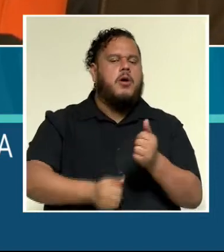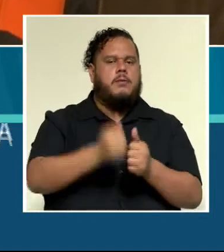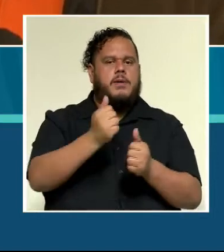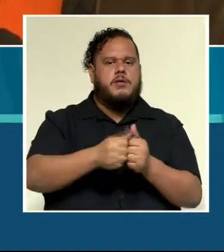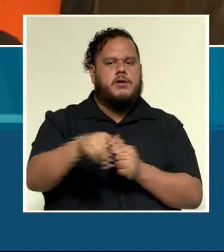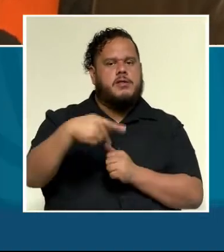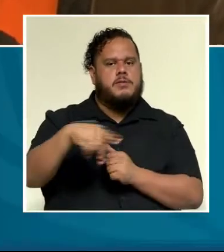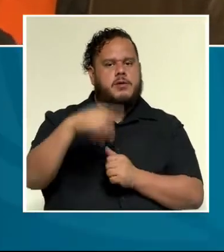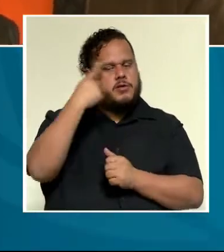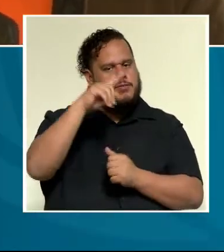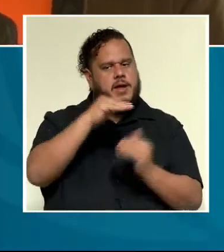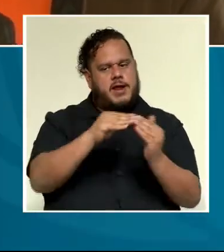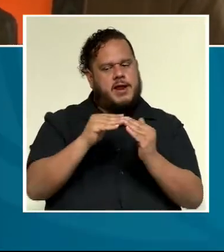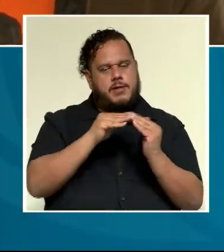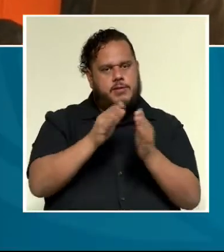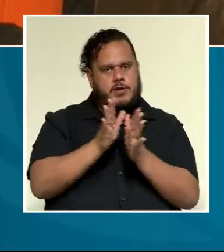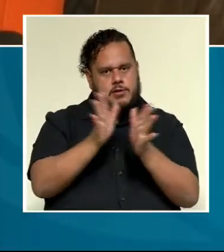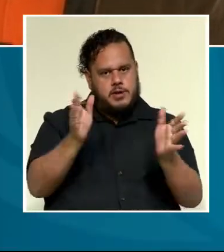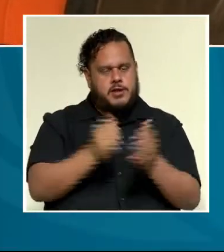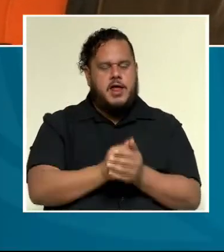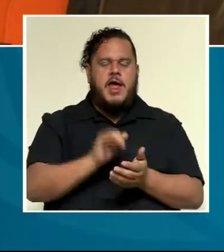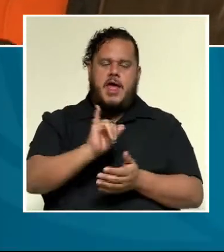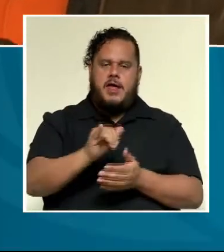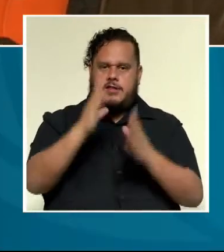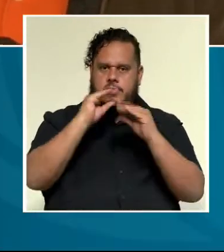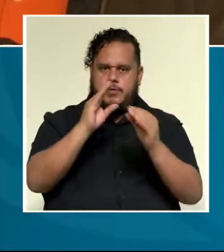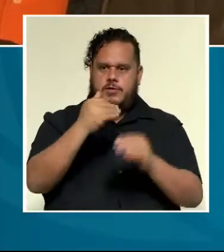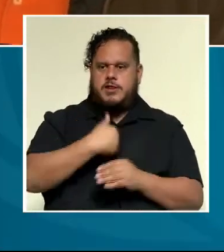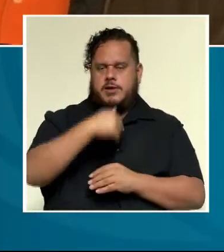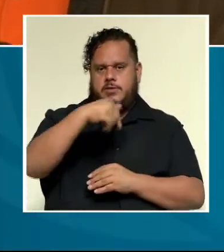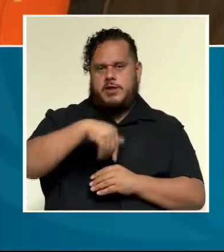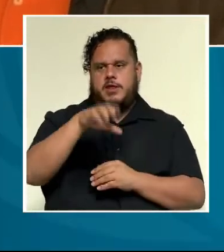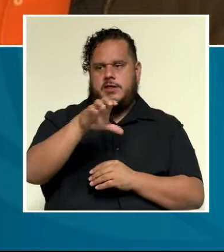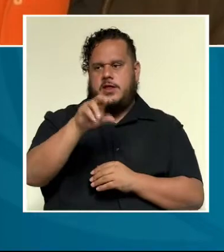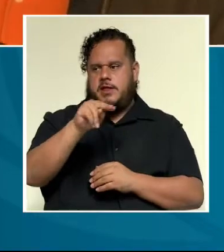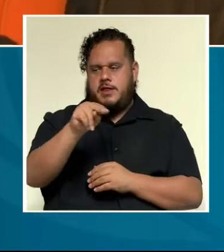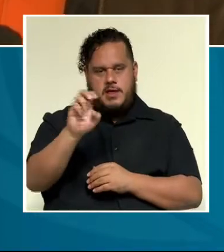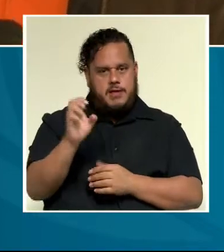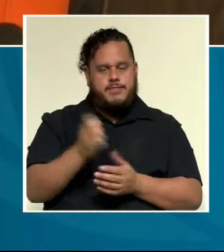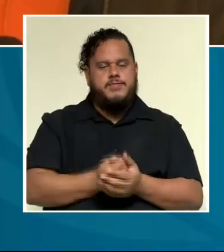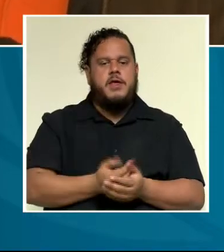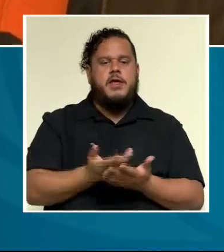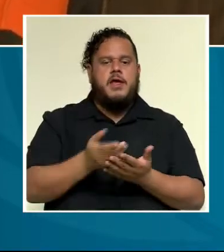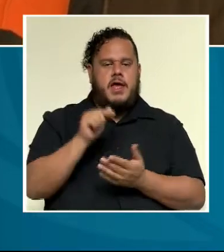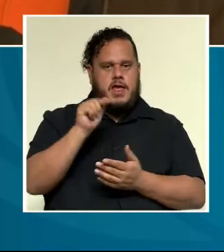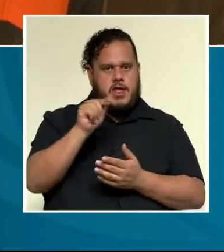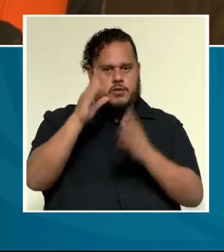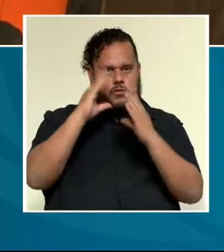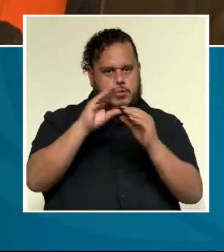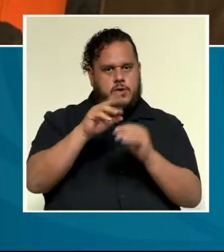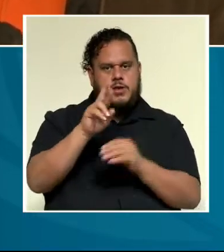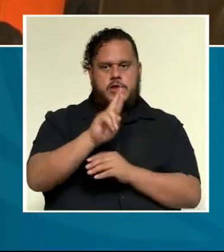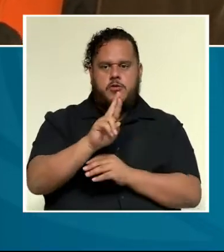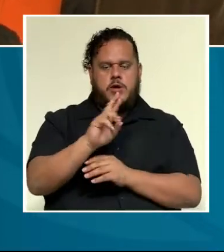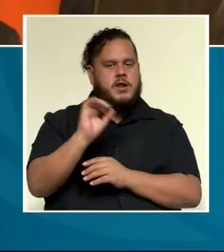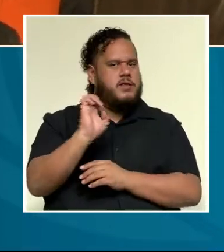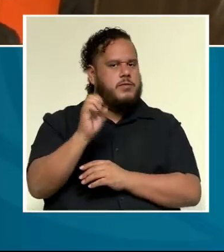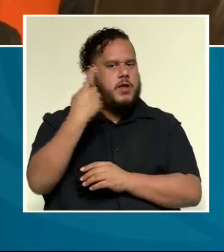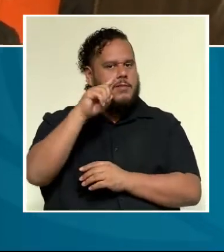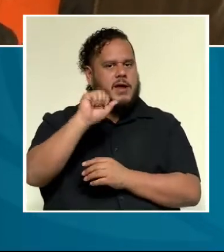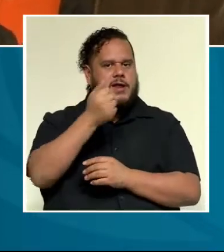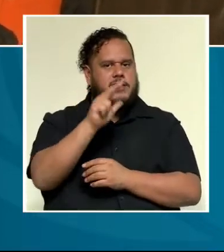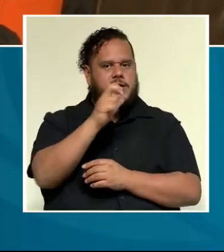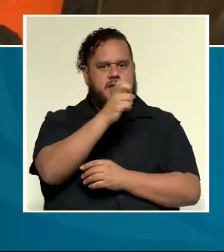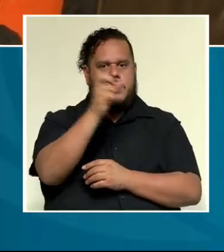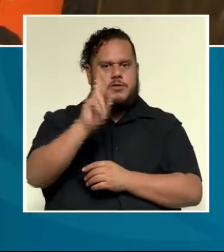para la población en general. Por lo pronto, esa es la información que tenemos desde la Comisión Nacional de Emergencias. Esto fue un informe de Roger Espinosa para 13 Costa